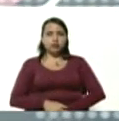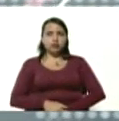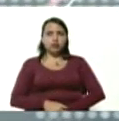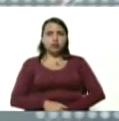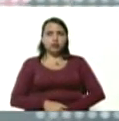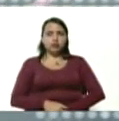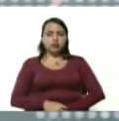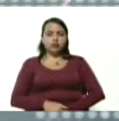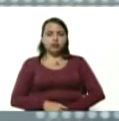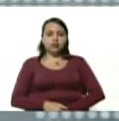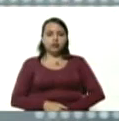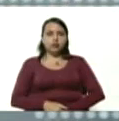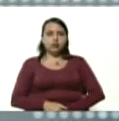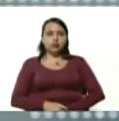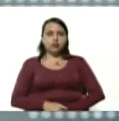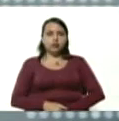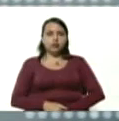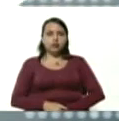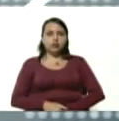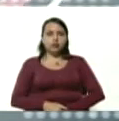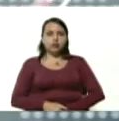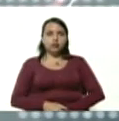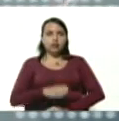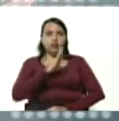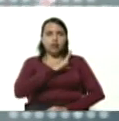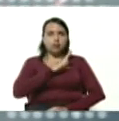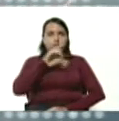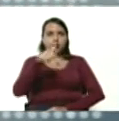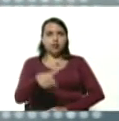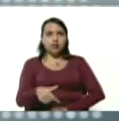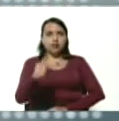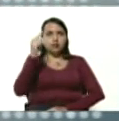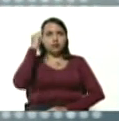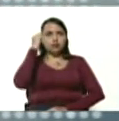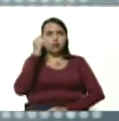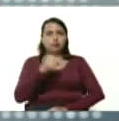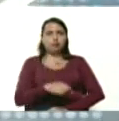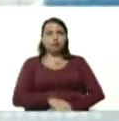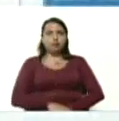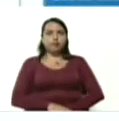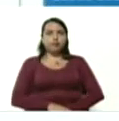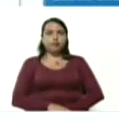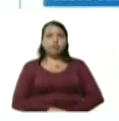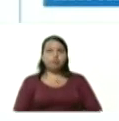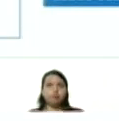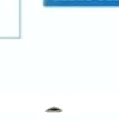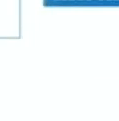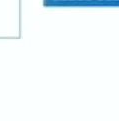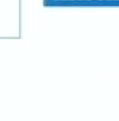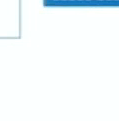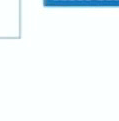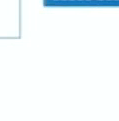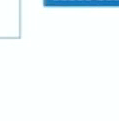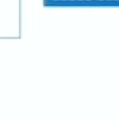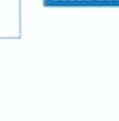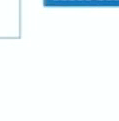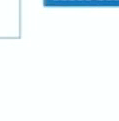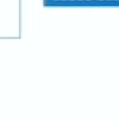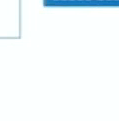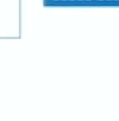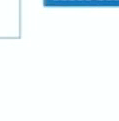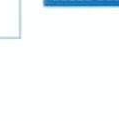que hemos expuesto el día de hoy. También, con muchísimo dolor,